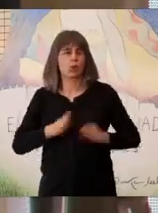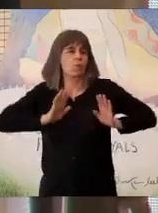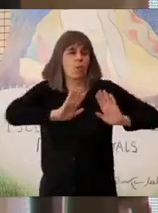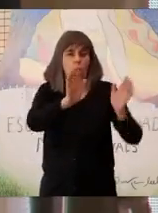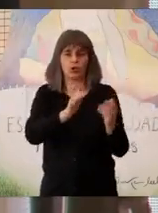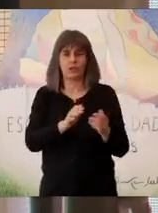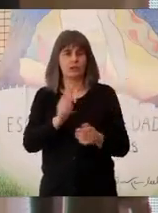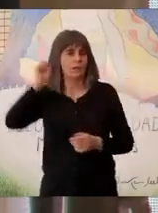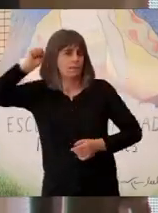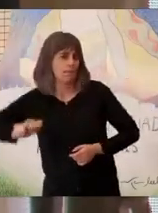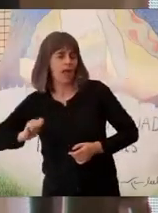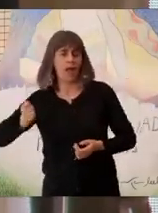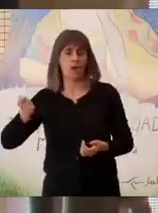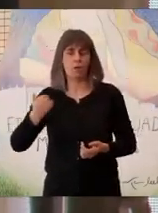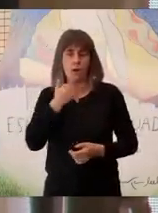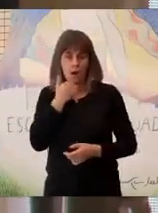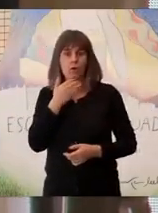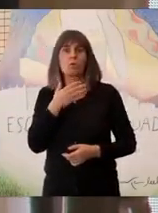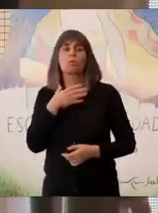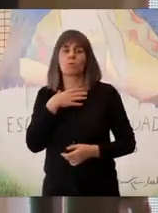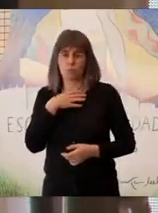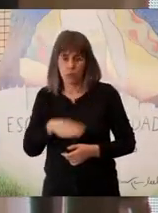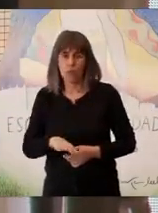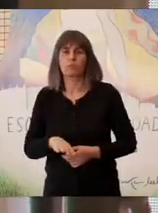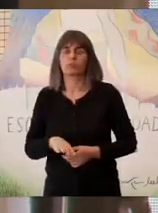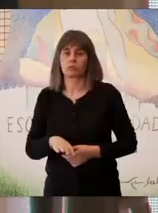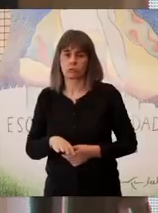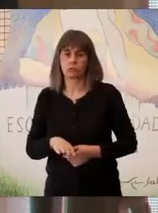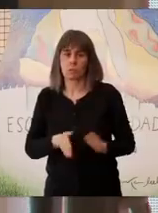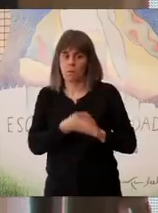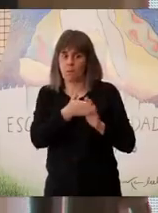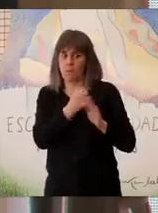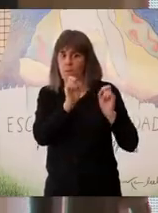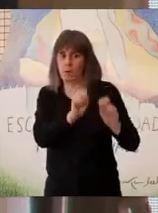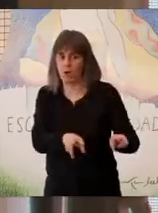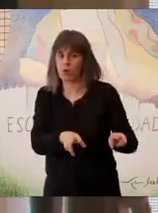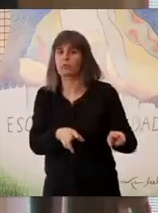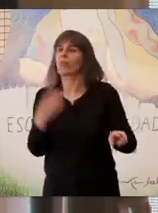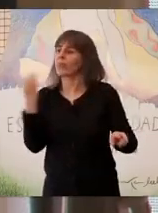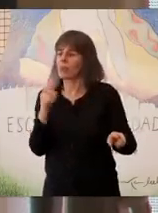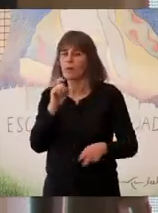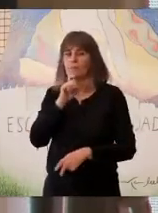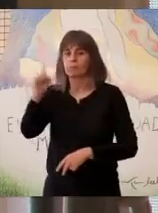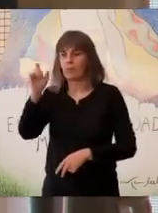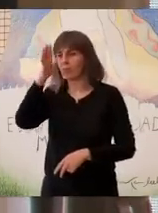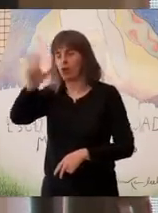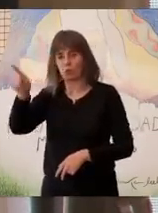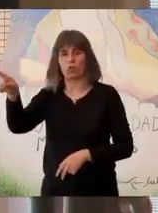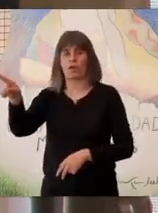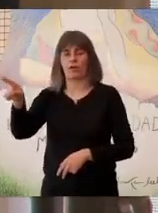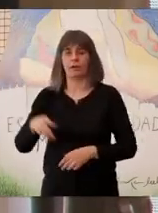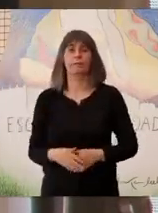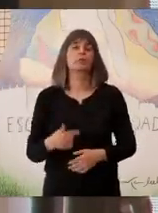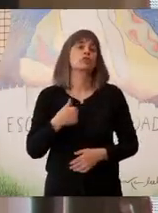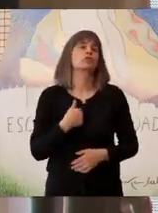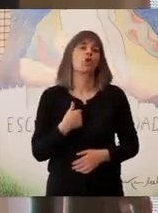empujones, tirones de pelos, podemos ir a lo peor, que inmediatamente lo pongan en conocimiento, tomen sus medidas. Primero, yo no le voy a pedir